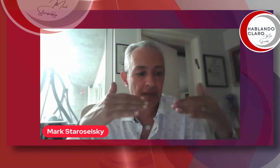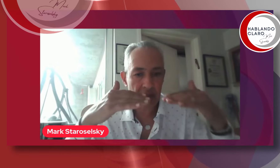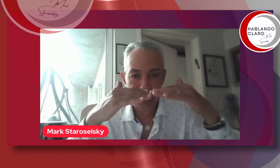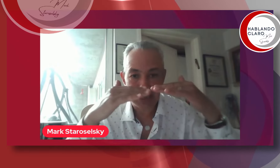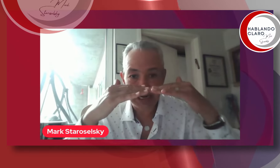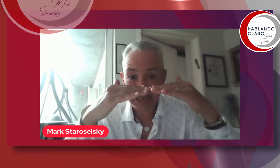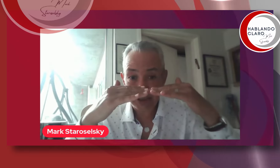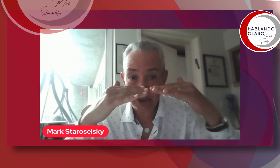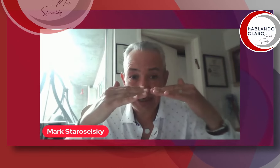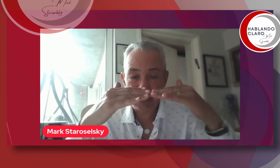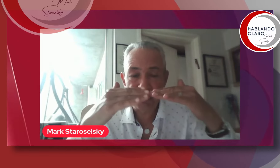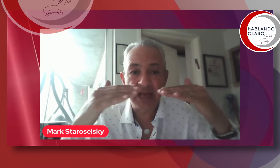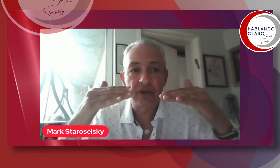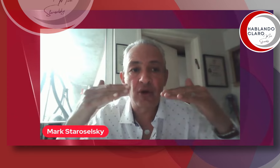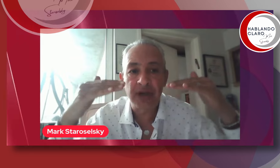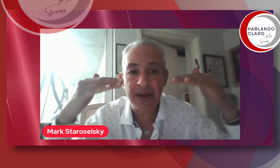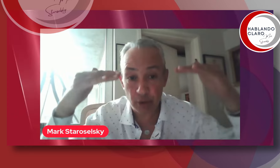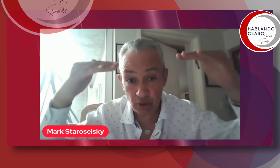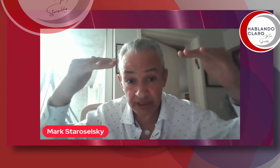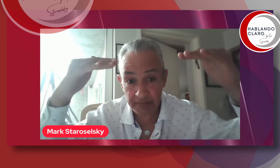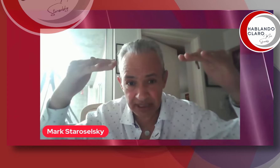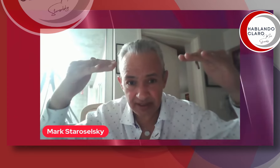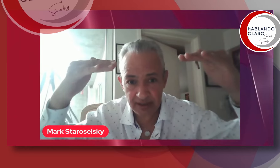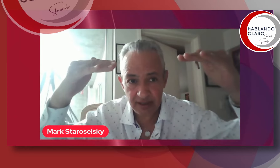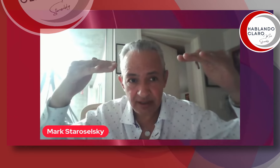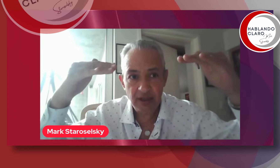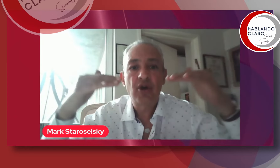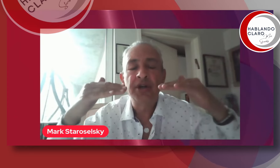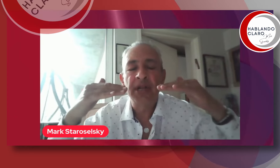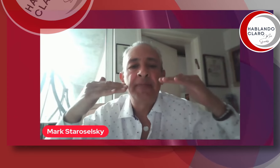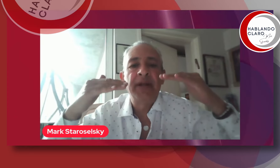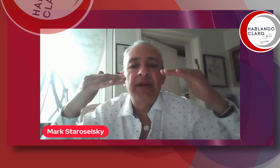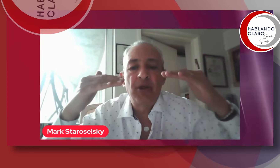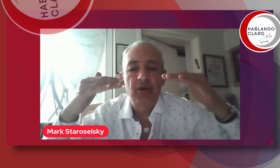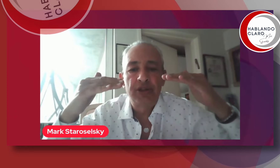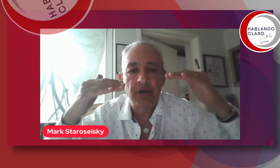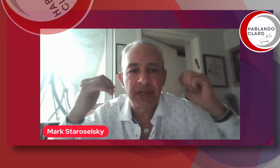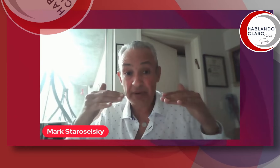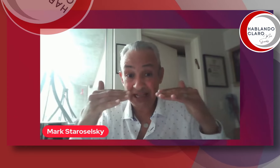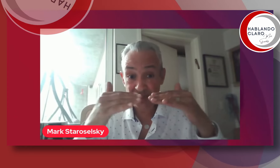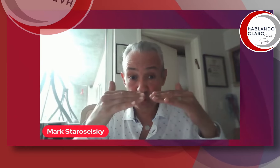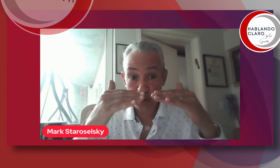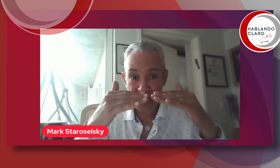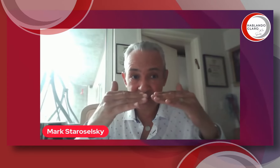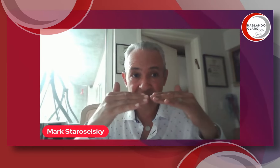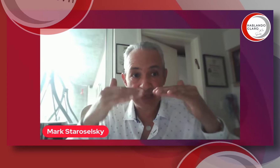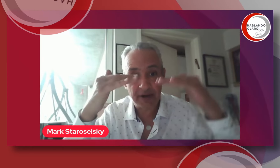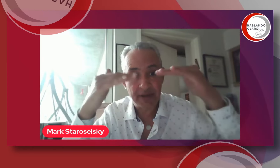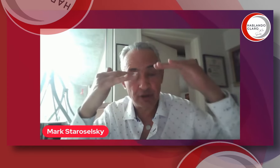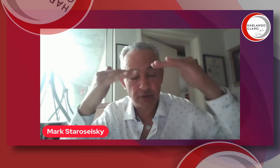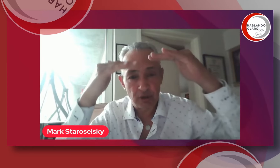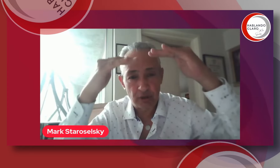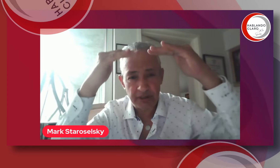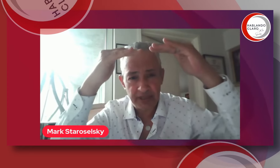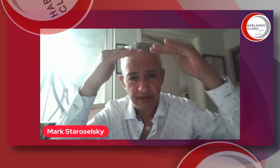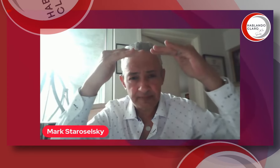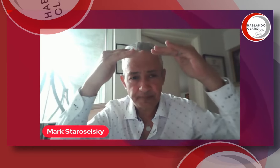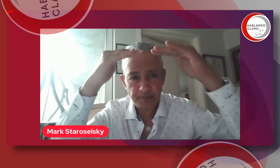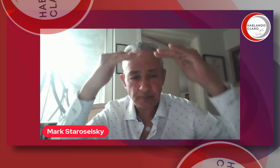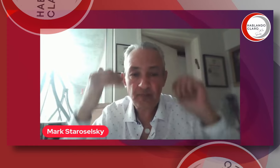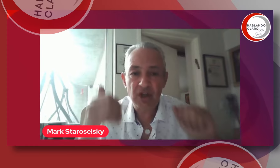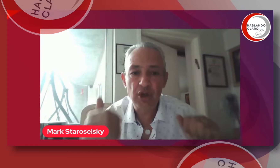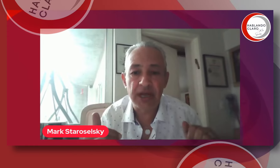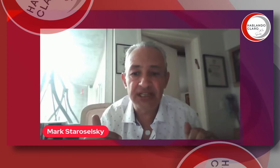sube relacionado directo con la productiv con el nivel de producción para que suba tiene que haber mayor